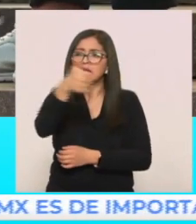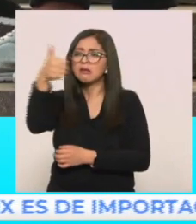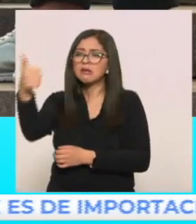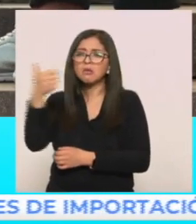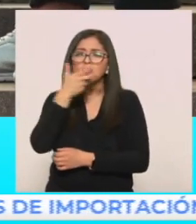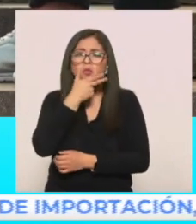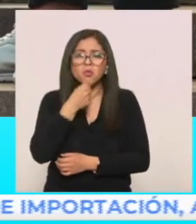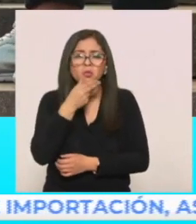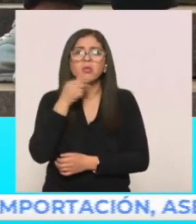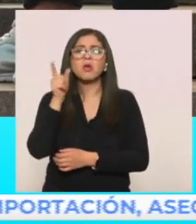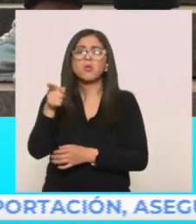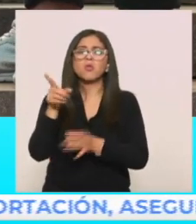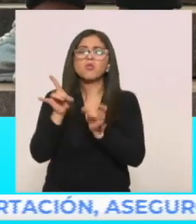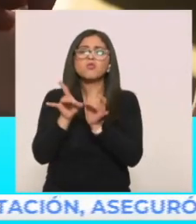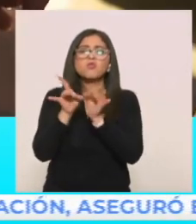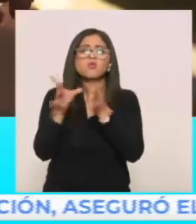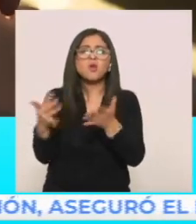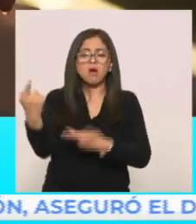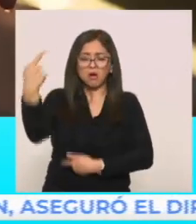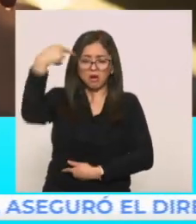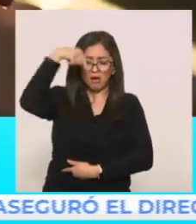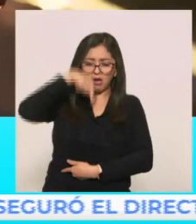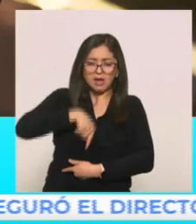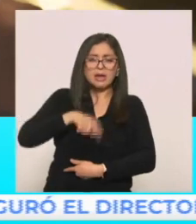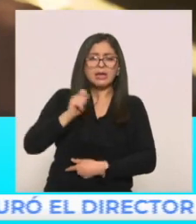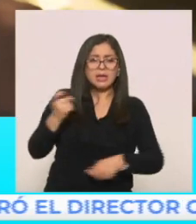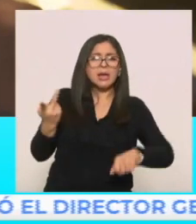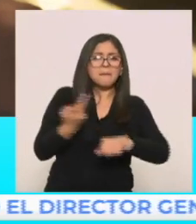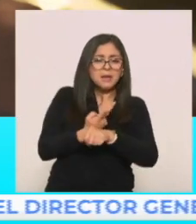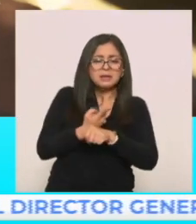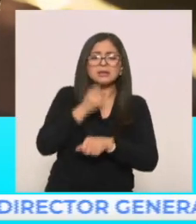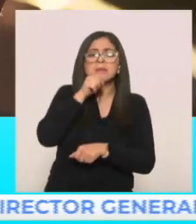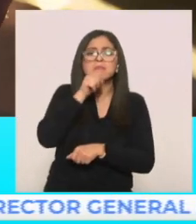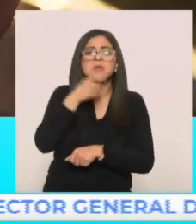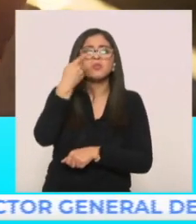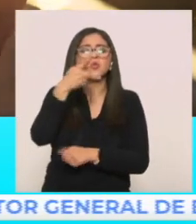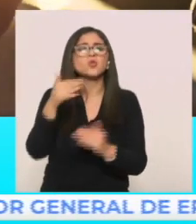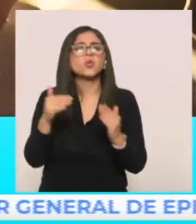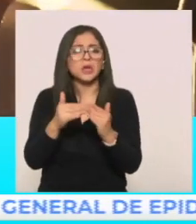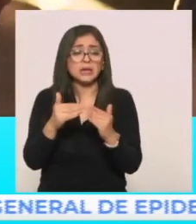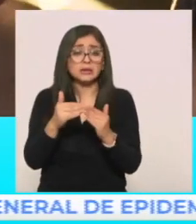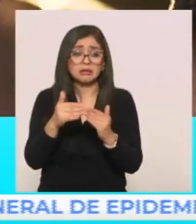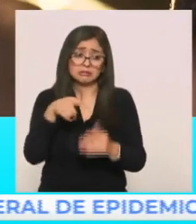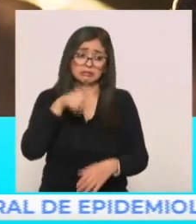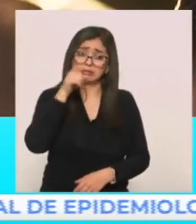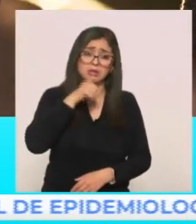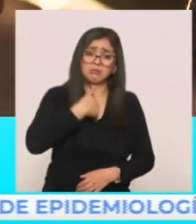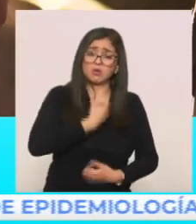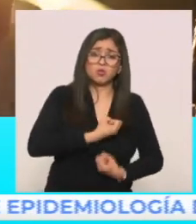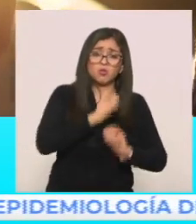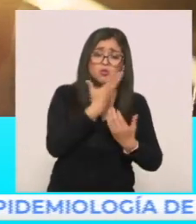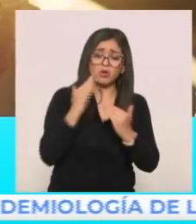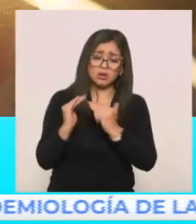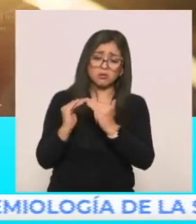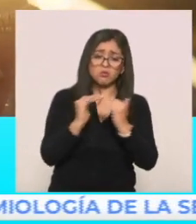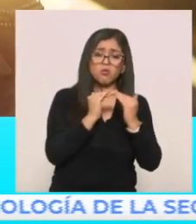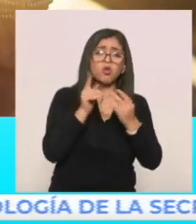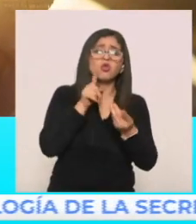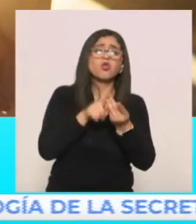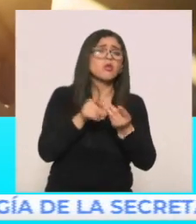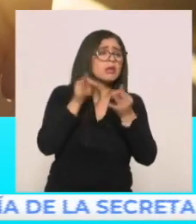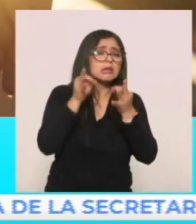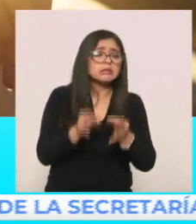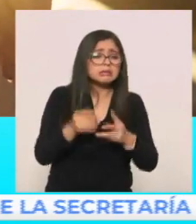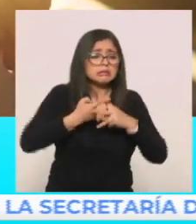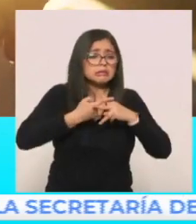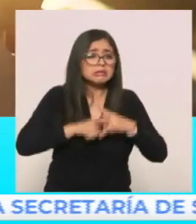ver lo que le ocurre a sí mismo, lo que ocurre en su casa, porque también les decimos, la igualdad empieza en casa, Claro. ¿no? El hecho de que estés vinculado